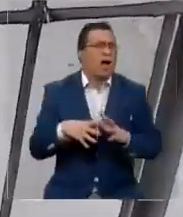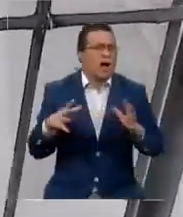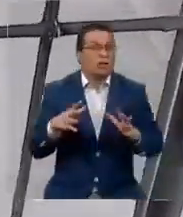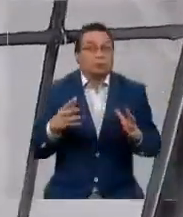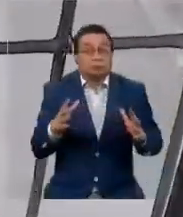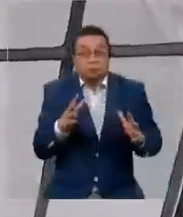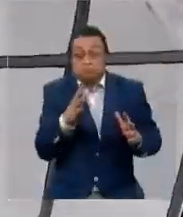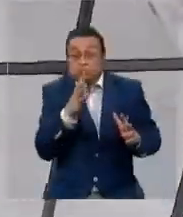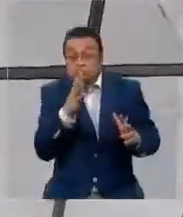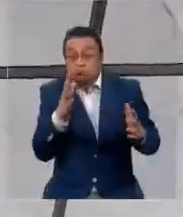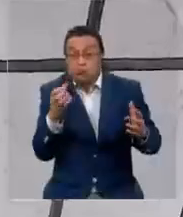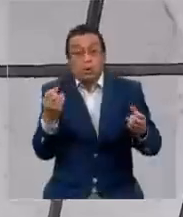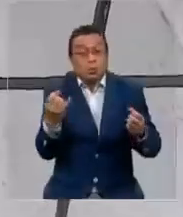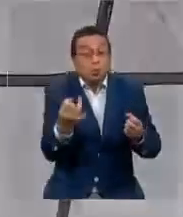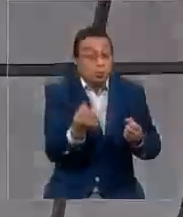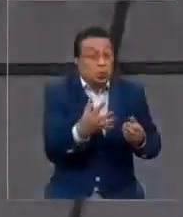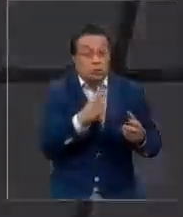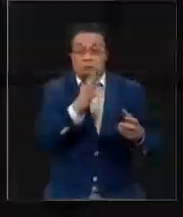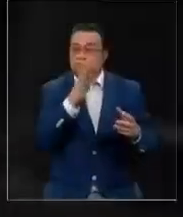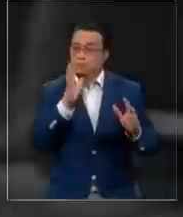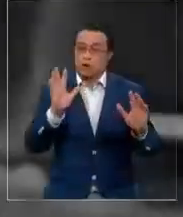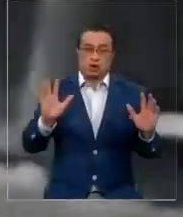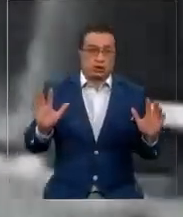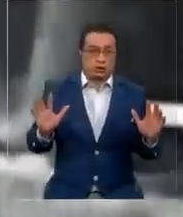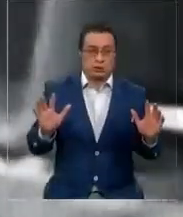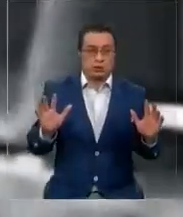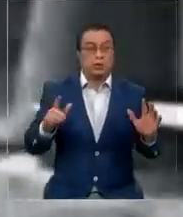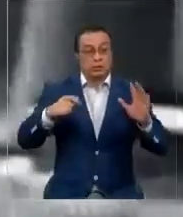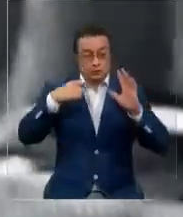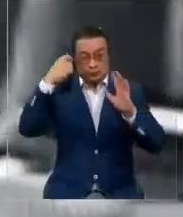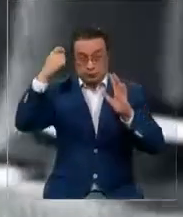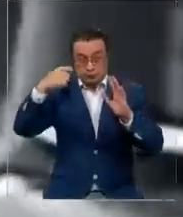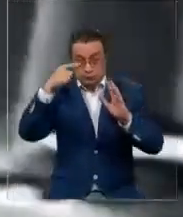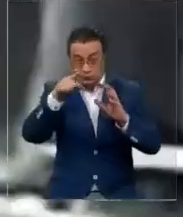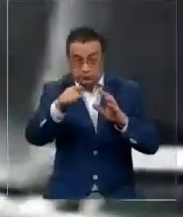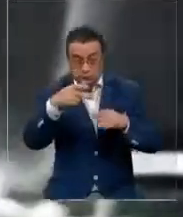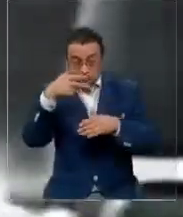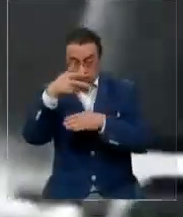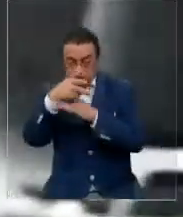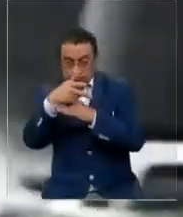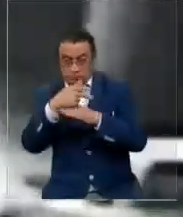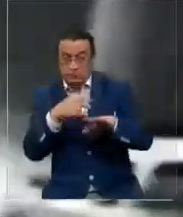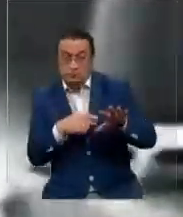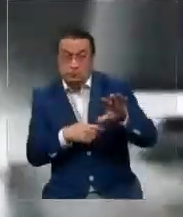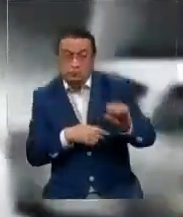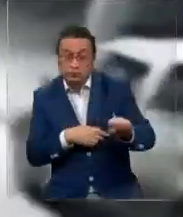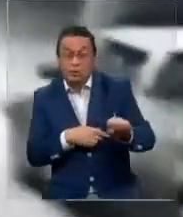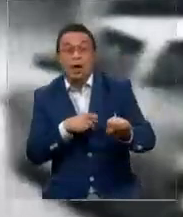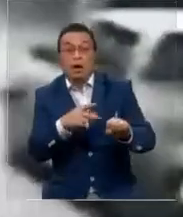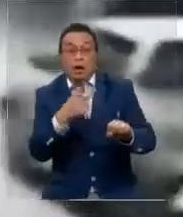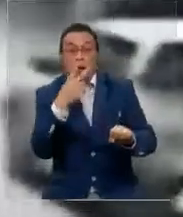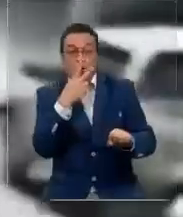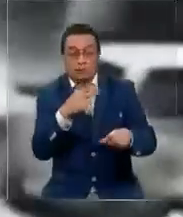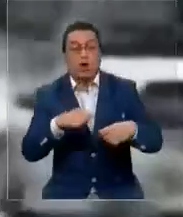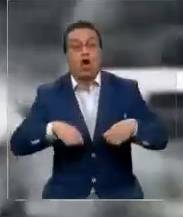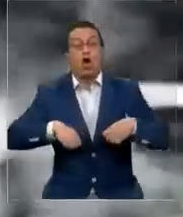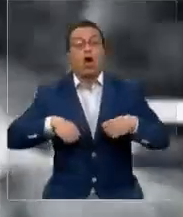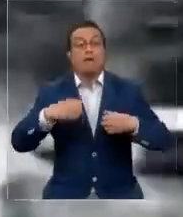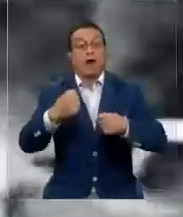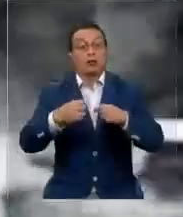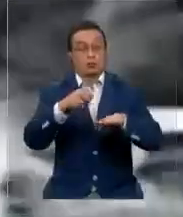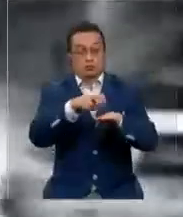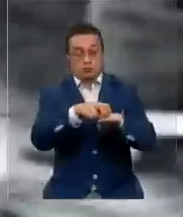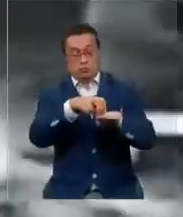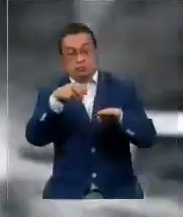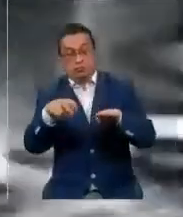Bastante, pero no sabría decir la cantidad. En las imágenes captadas por una cámara de seguridad, se logra ver al joven descender del